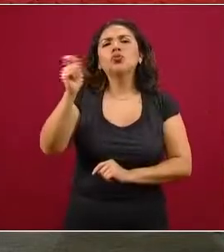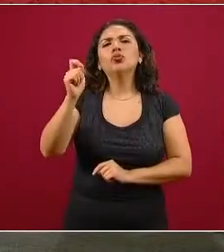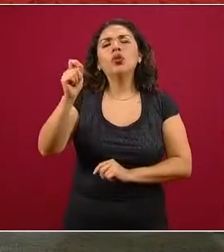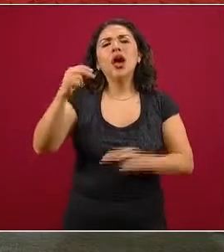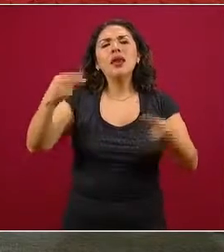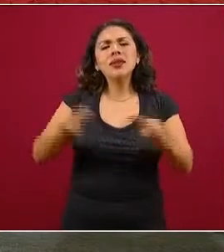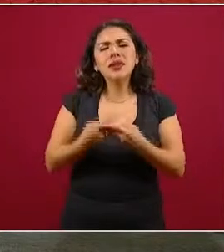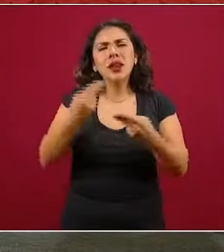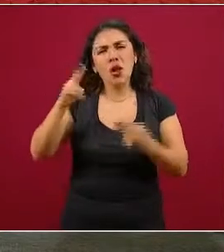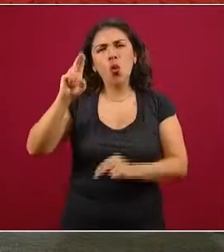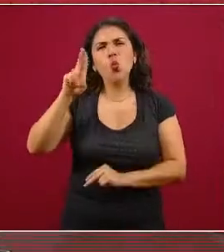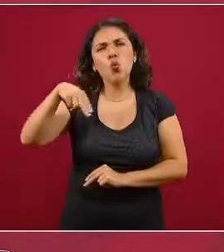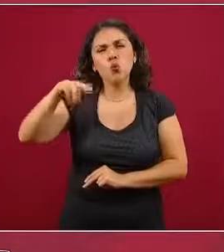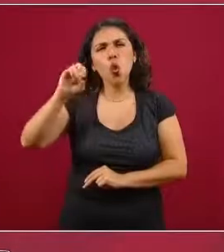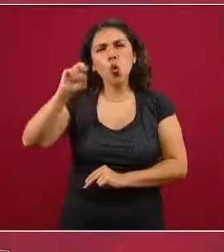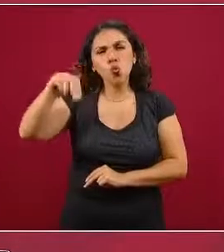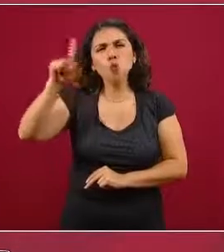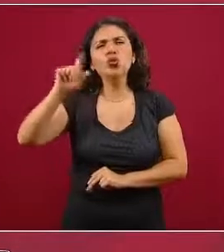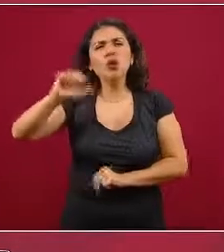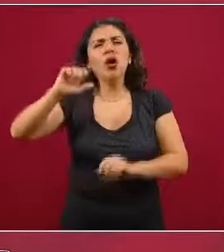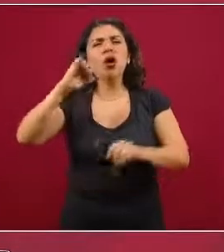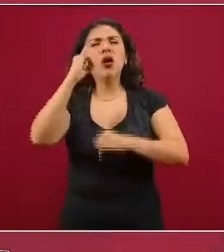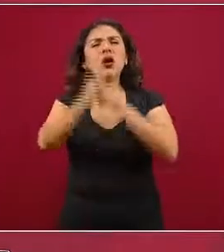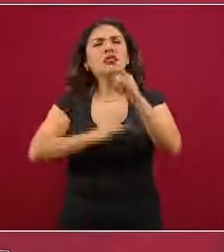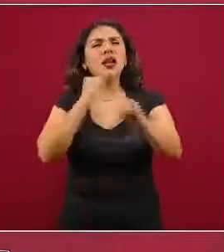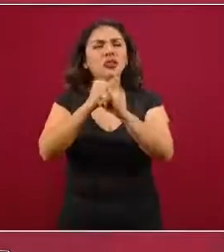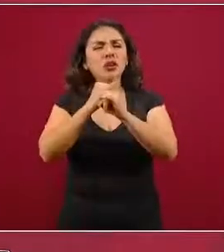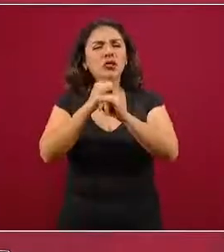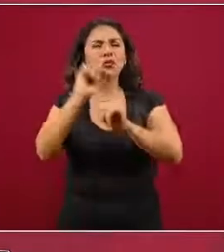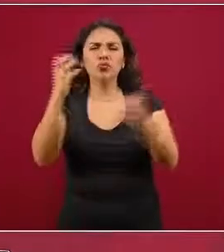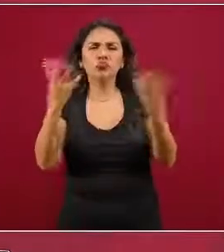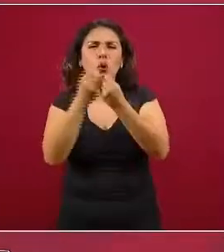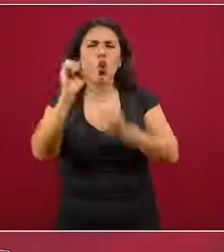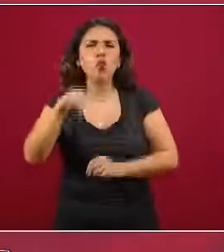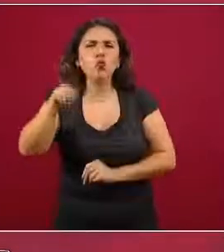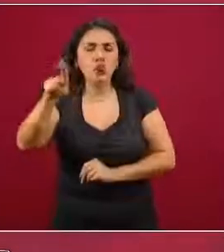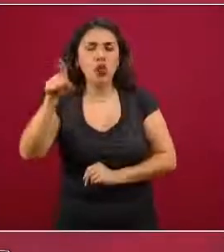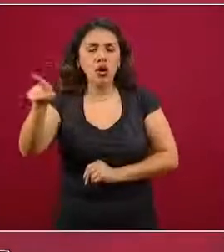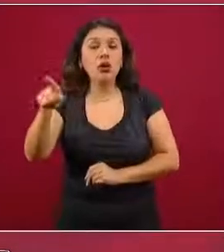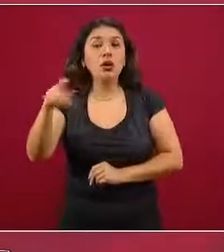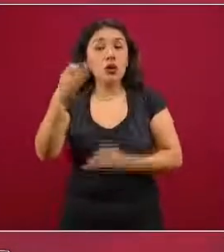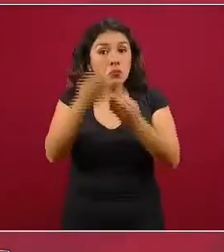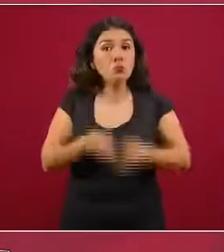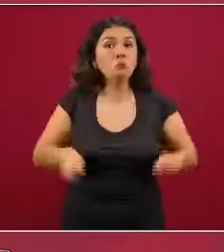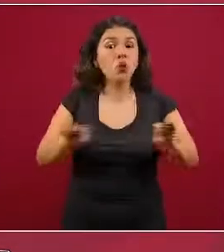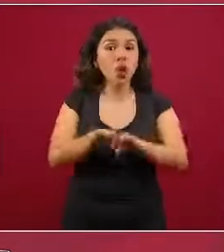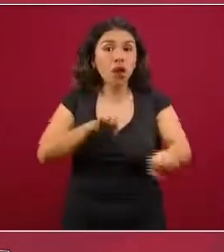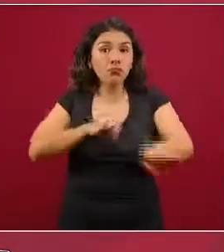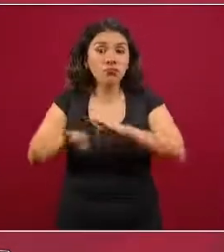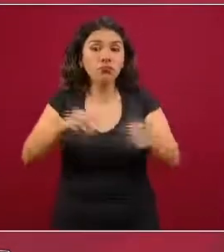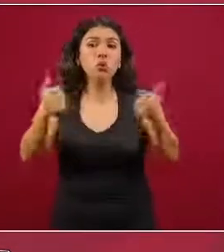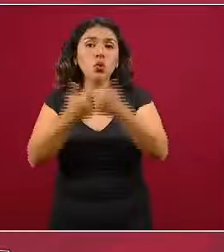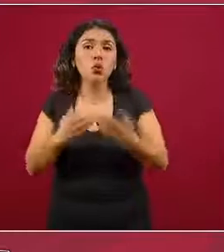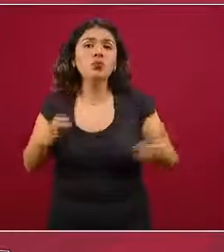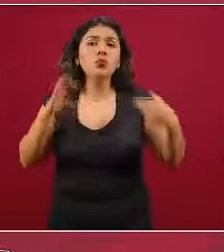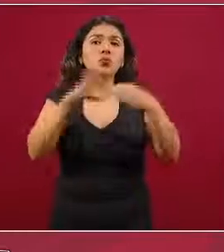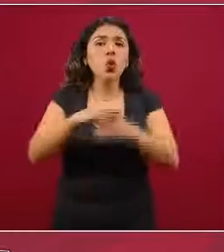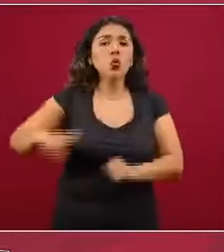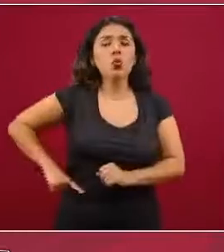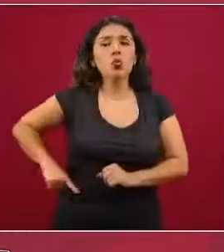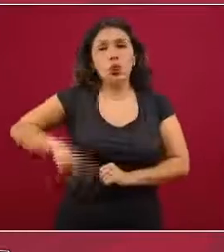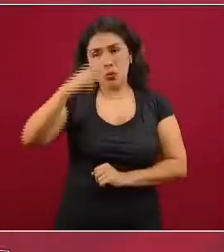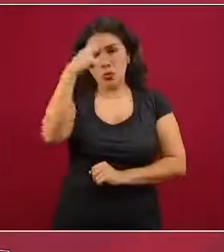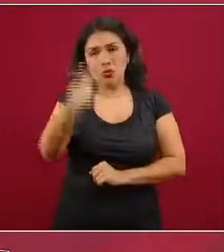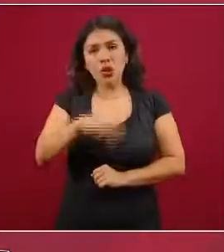Población, quien también es una organización internacional del Sistema de Naciones Unidas, extremadamente importante y aliada del Gobierno de